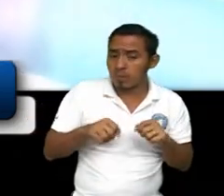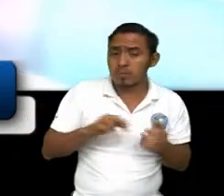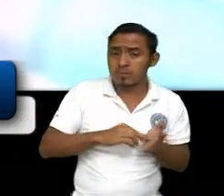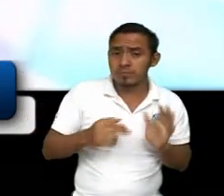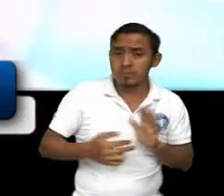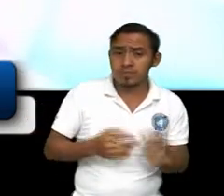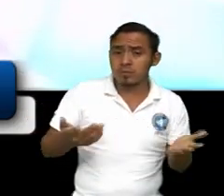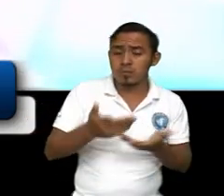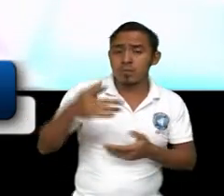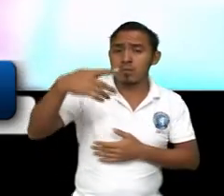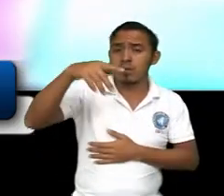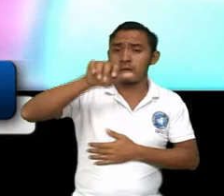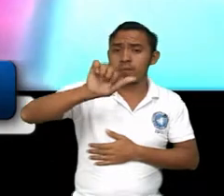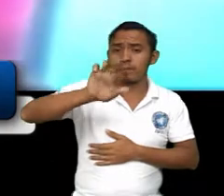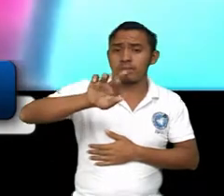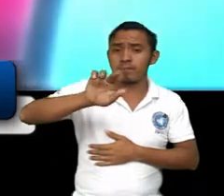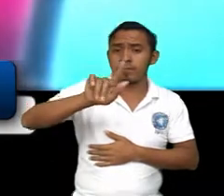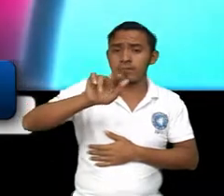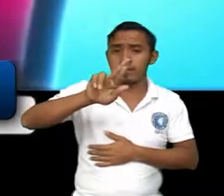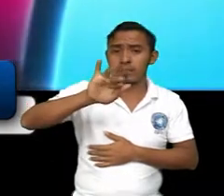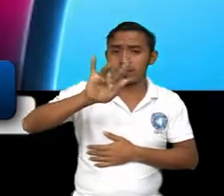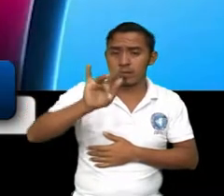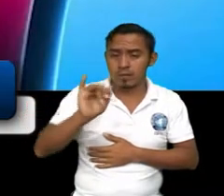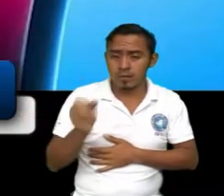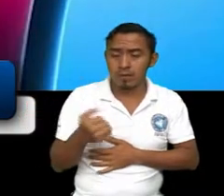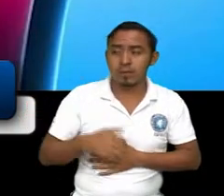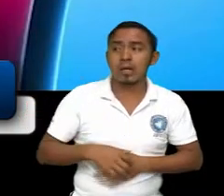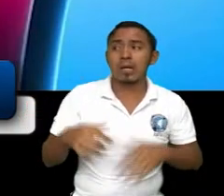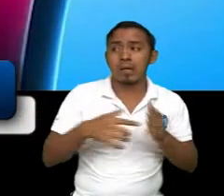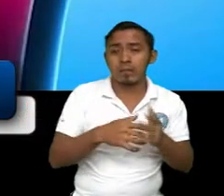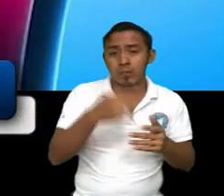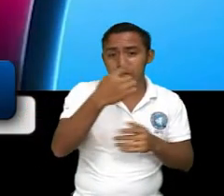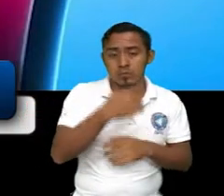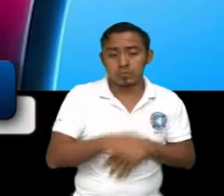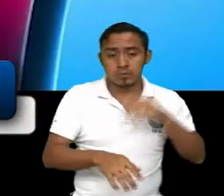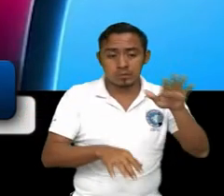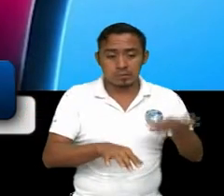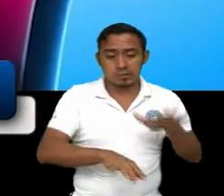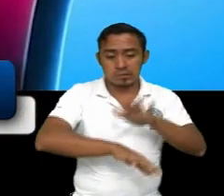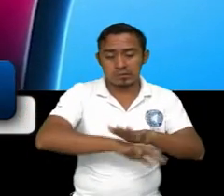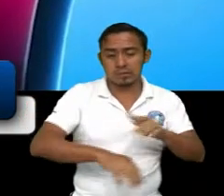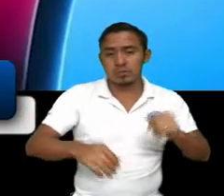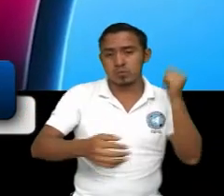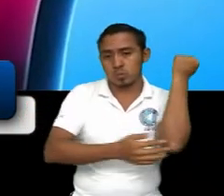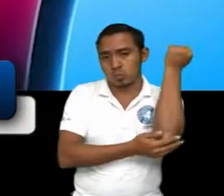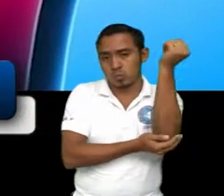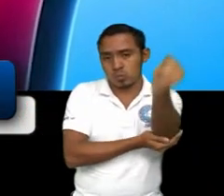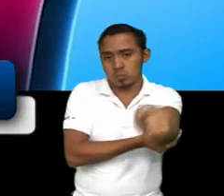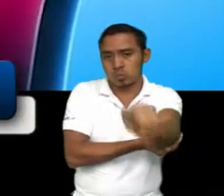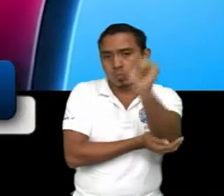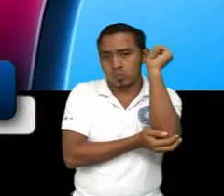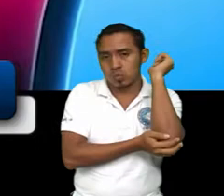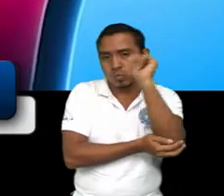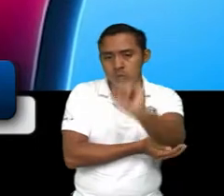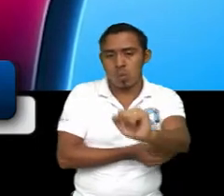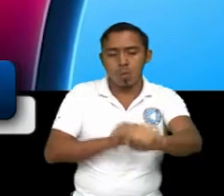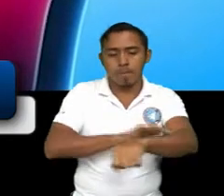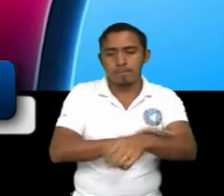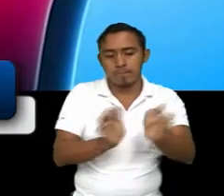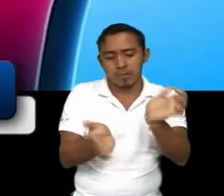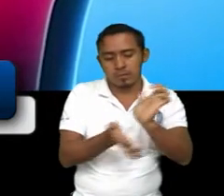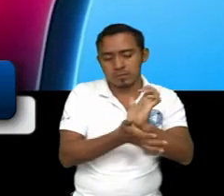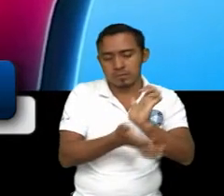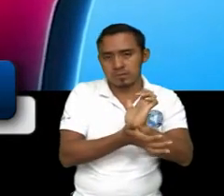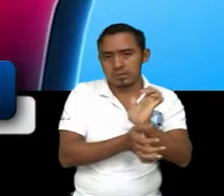desarrollar una y juvenil sienna parte por ejemplo de una extremidad de un codo ya sea es un talón en